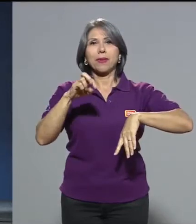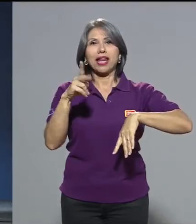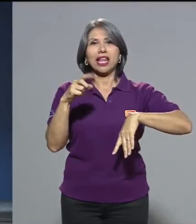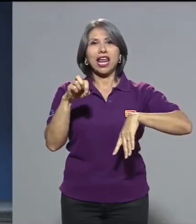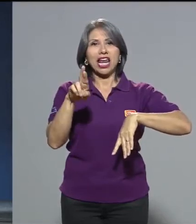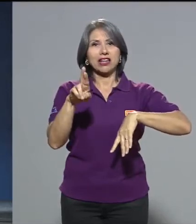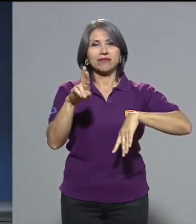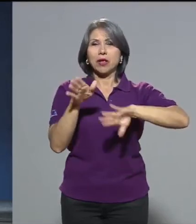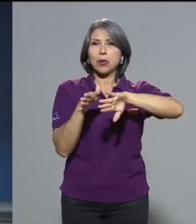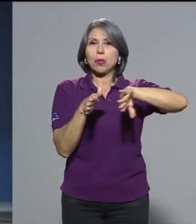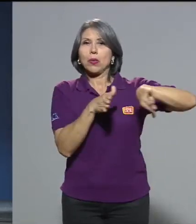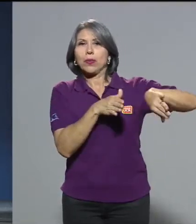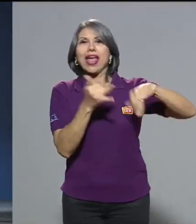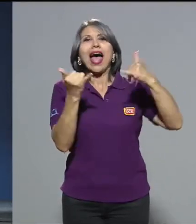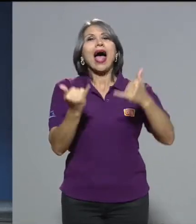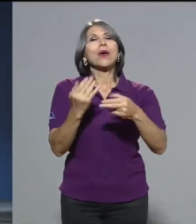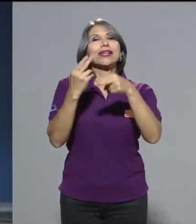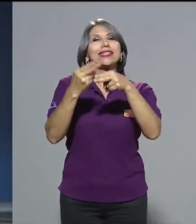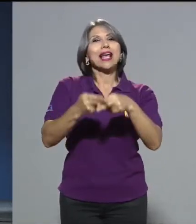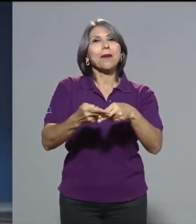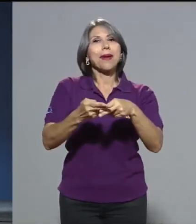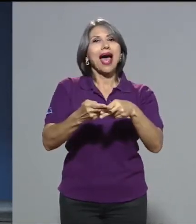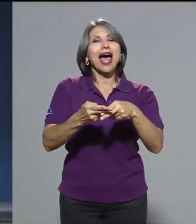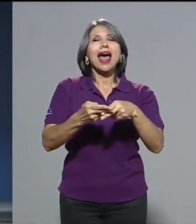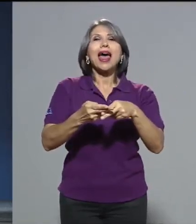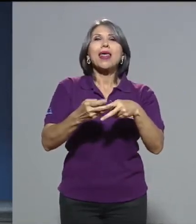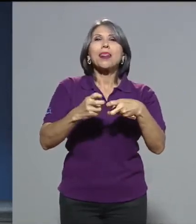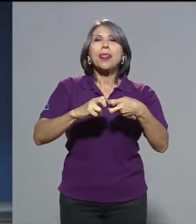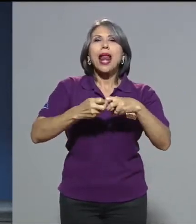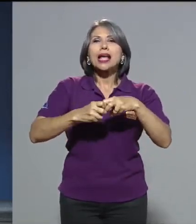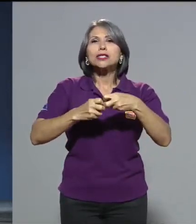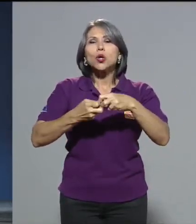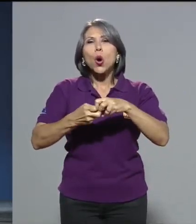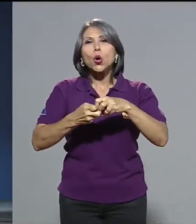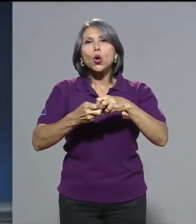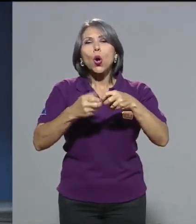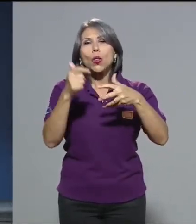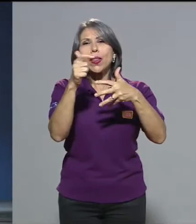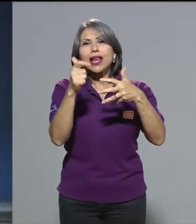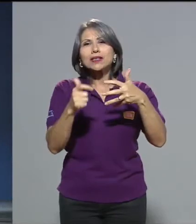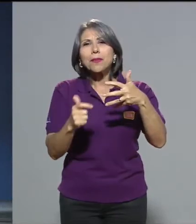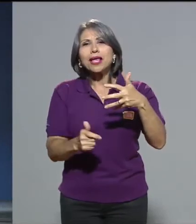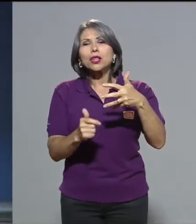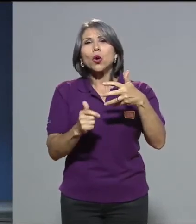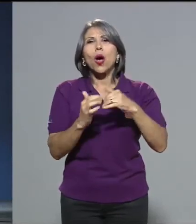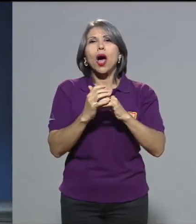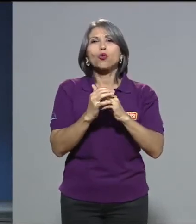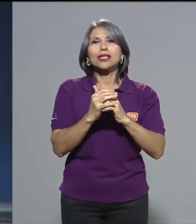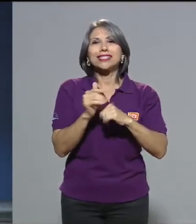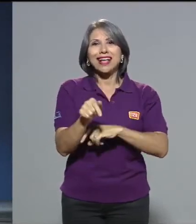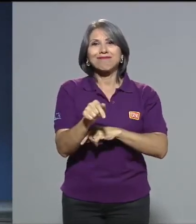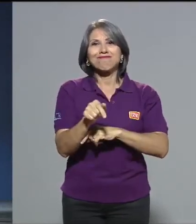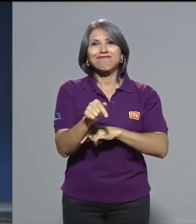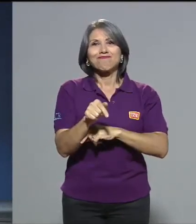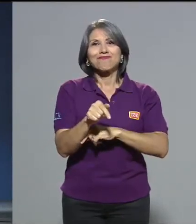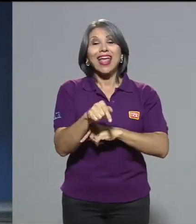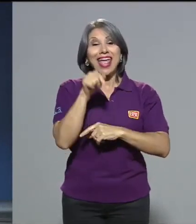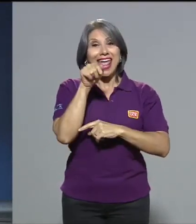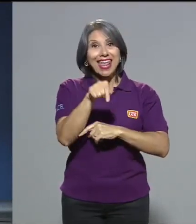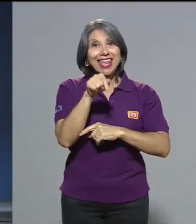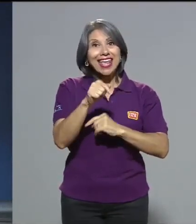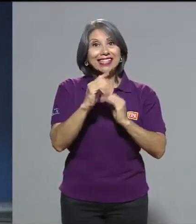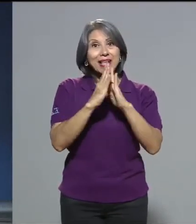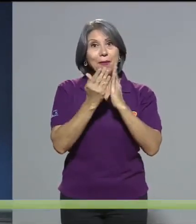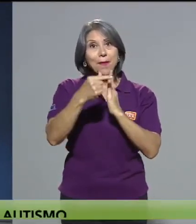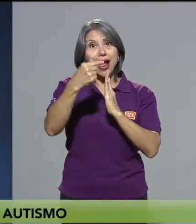donde ahora se llama trastorno del espectro autista. Y el Asperger es, en este manual existen 3